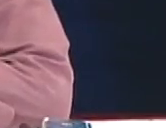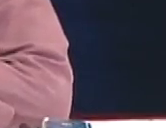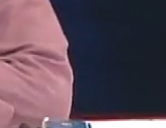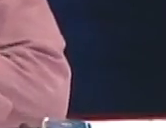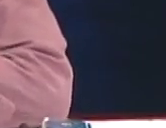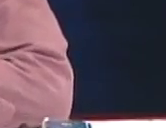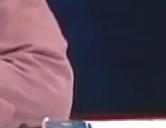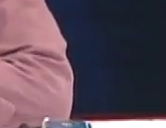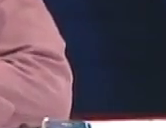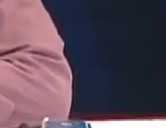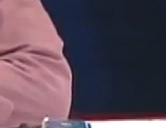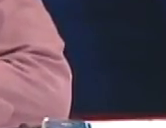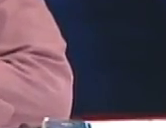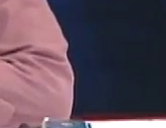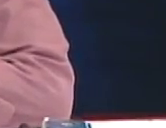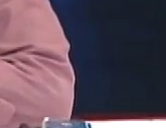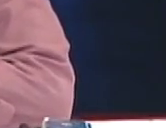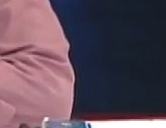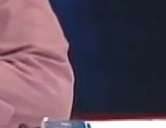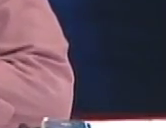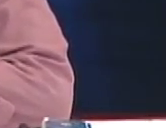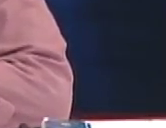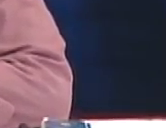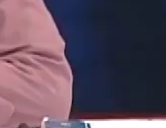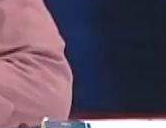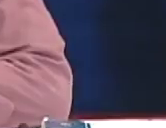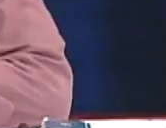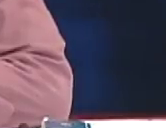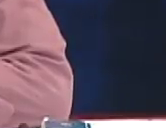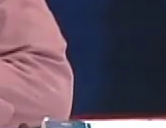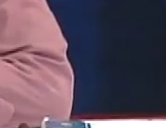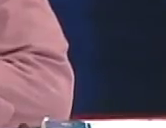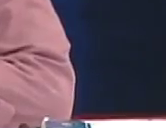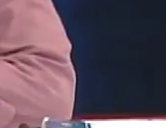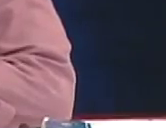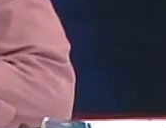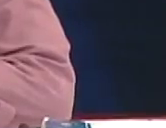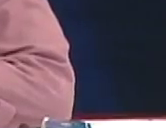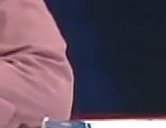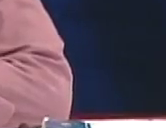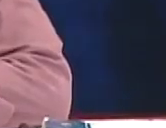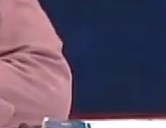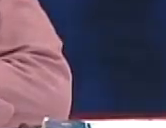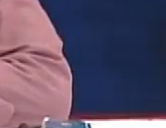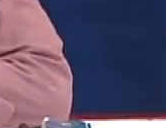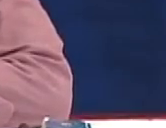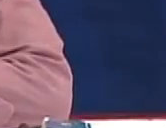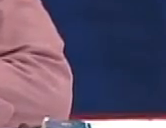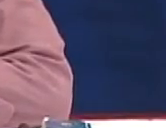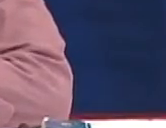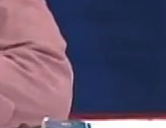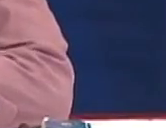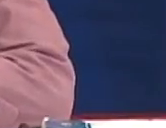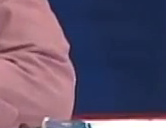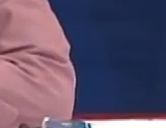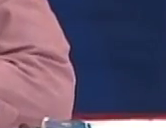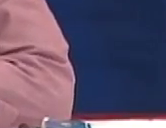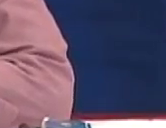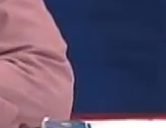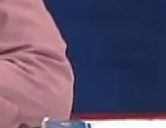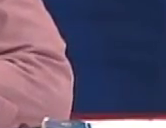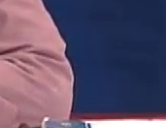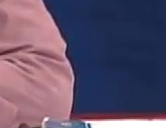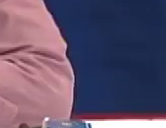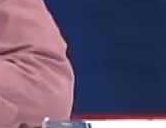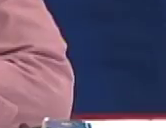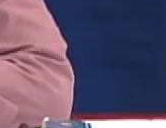Muy buenos días y un abrazo agradecido a todo el pueblo de Venezuela por la demostración